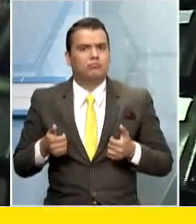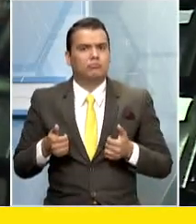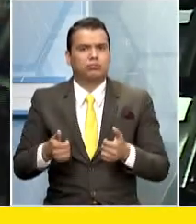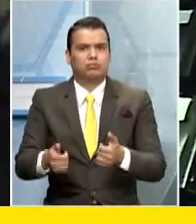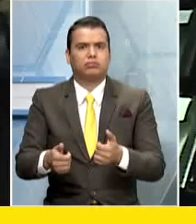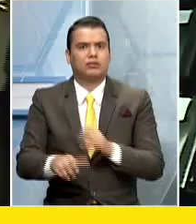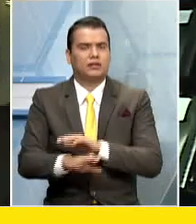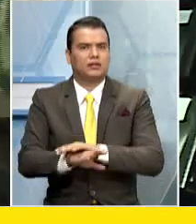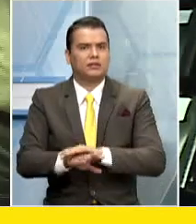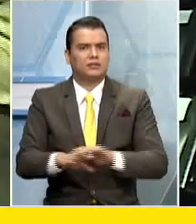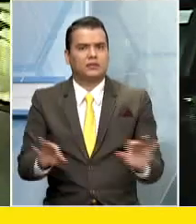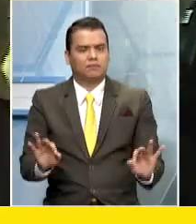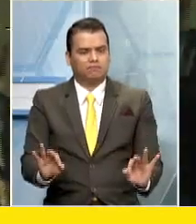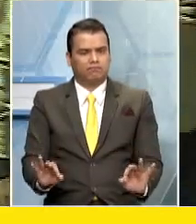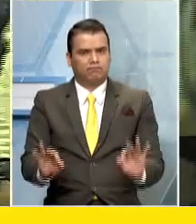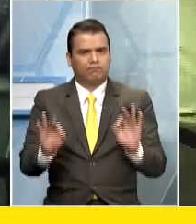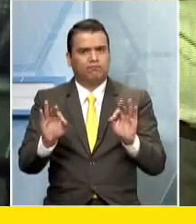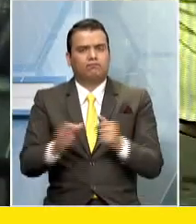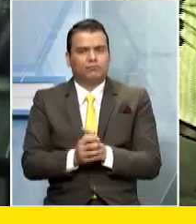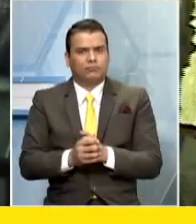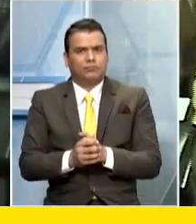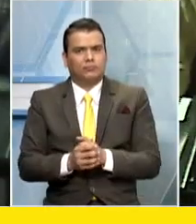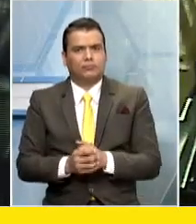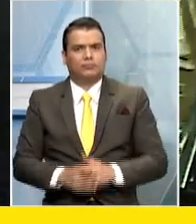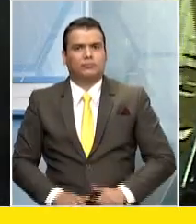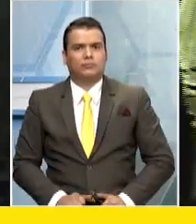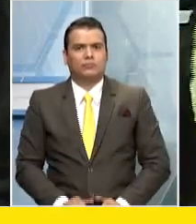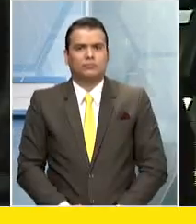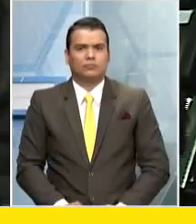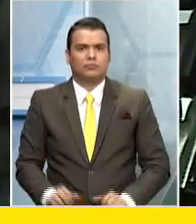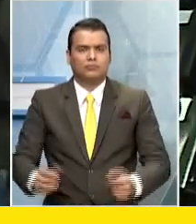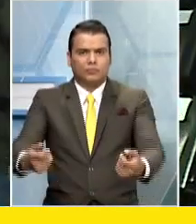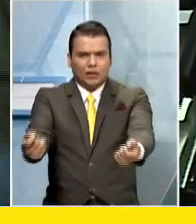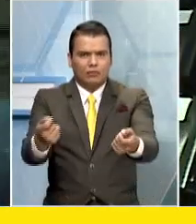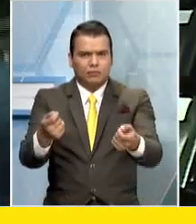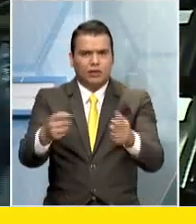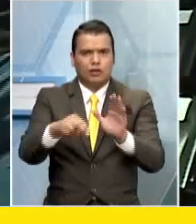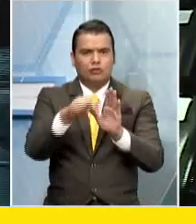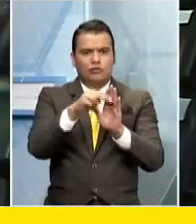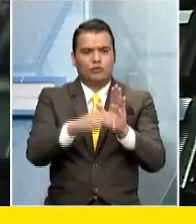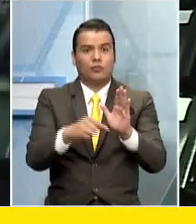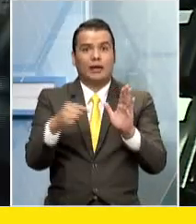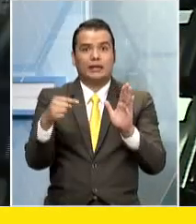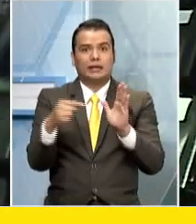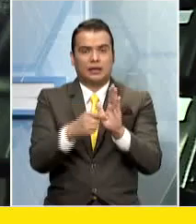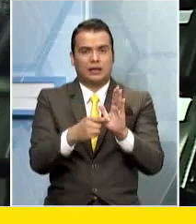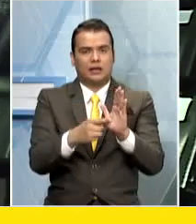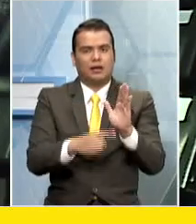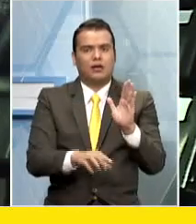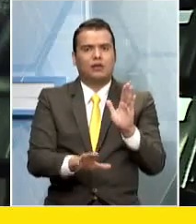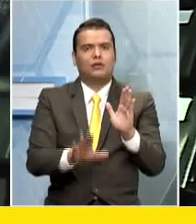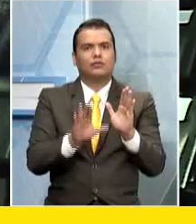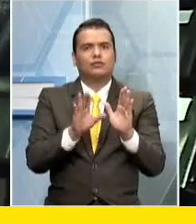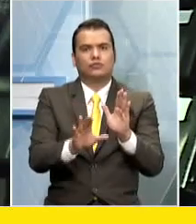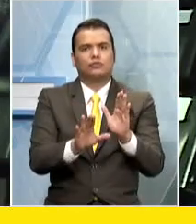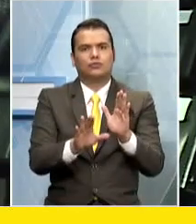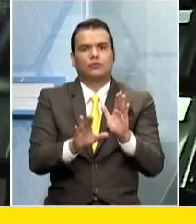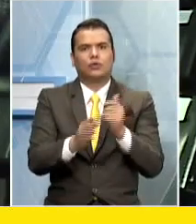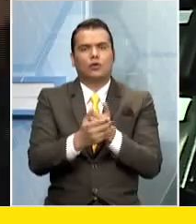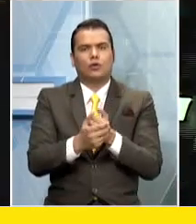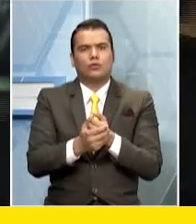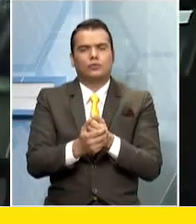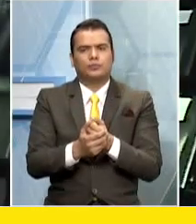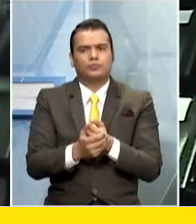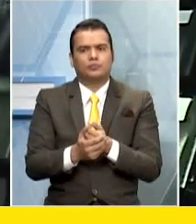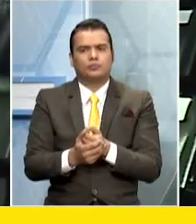absoluta rigurosidad haciendo uso del último protocolo que el instrumento de protocolo que